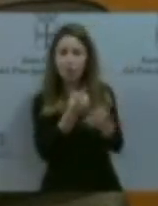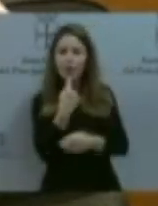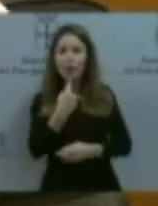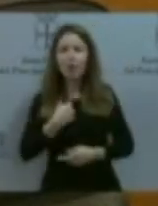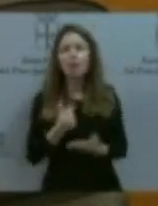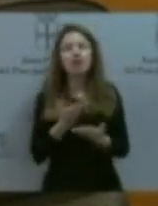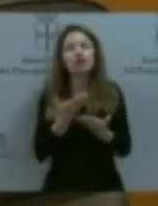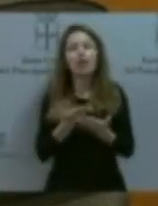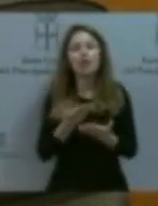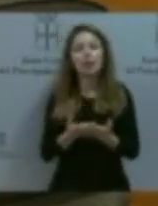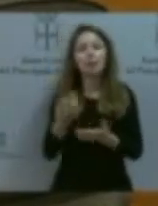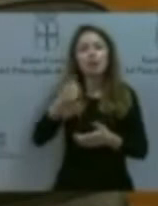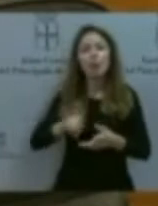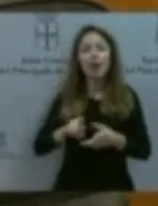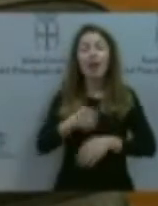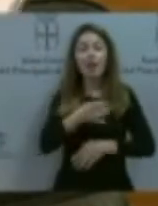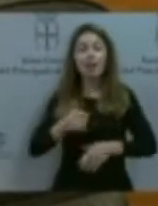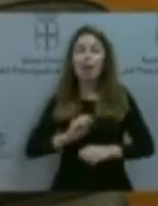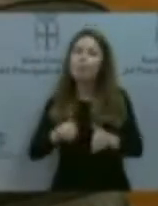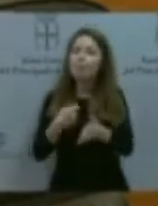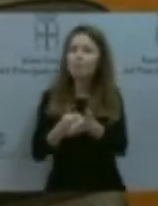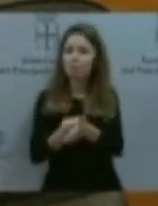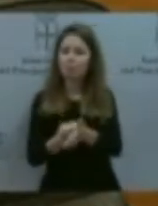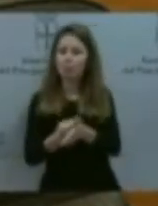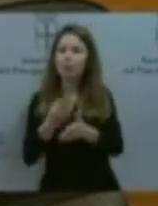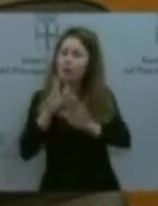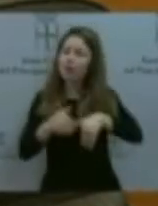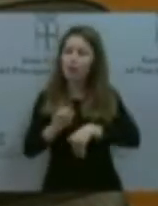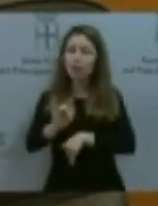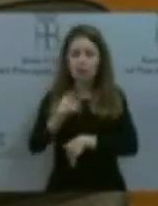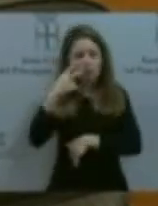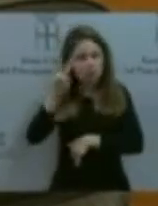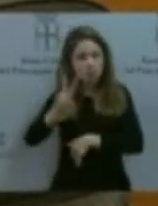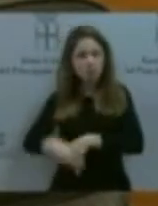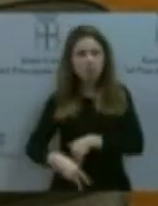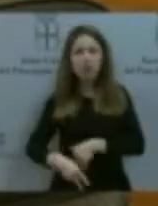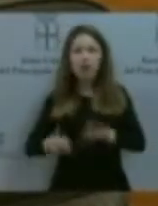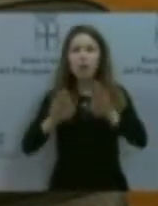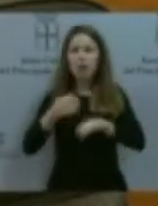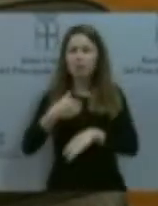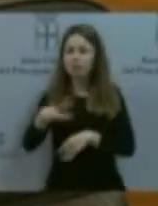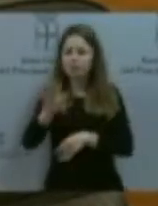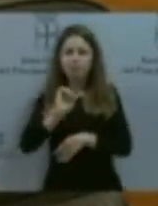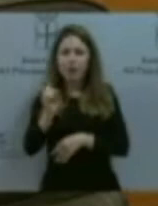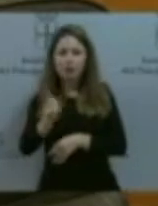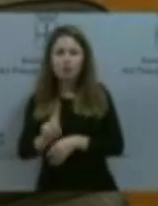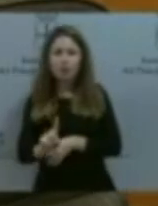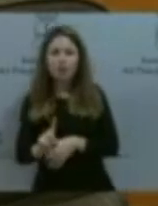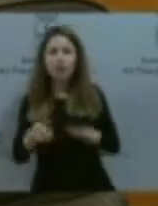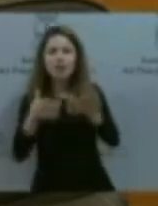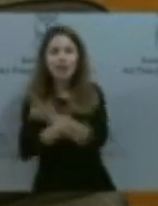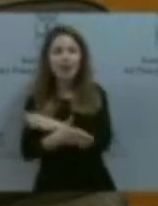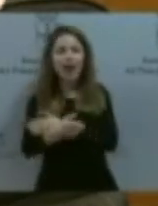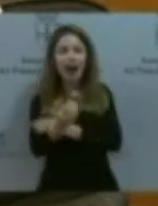se hizo. Y hay que reconocerlo. Pero es incomprensible, ¿no? Que quien tenía que apretar a los bancos, al contrario, o sea, tú